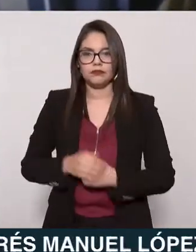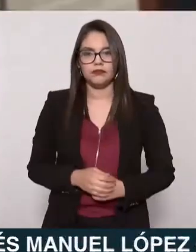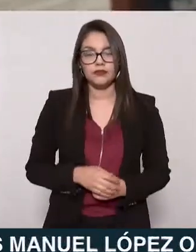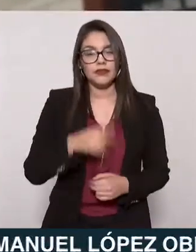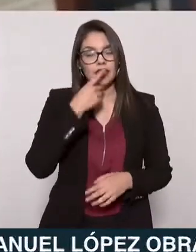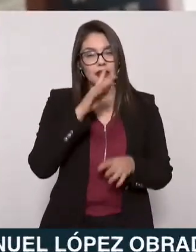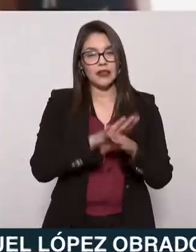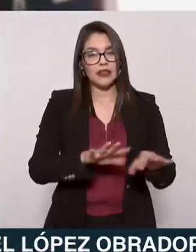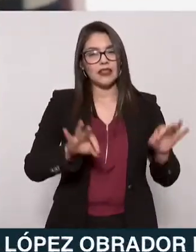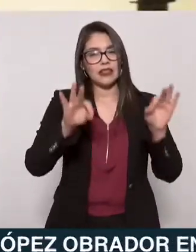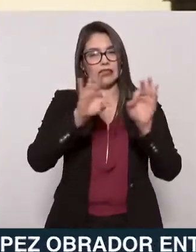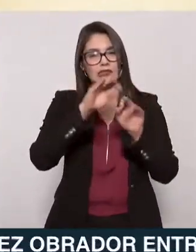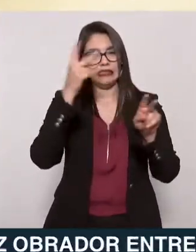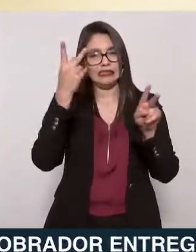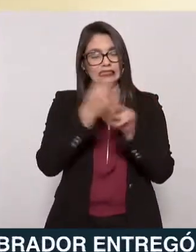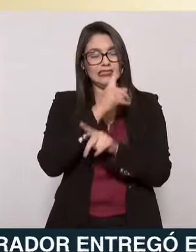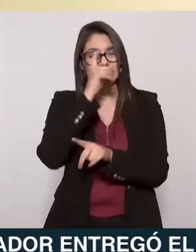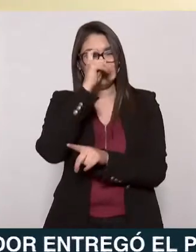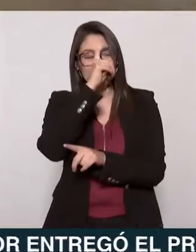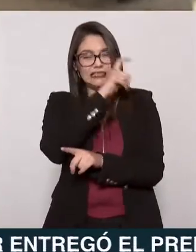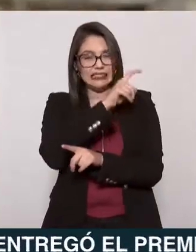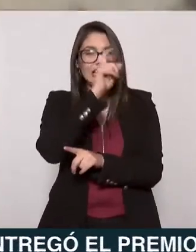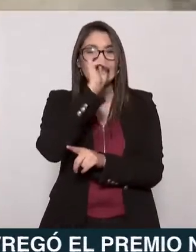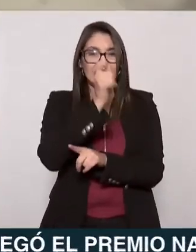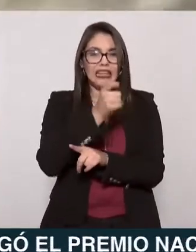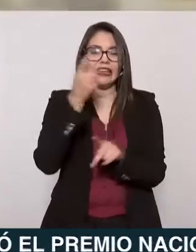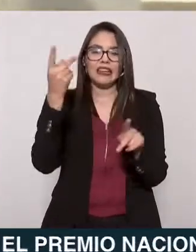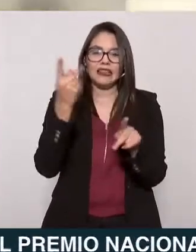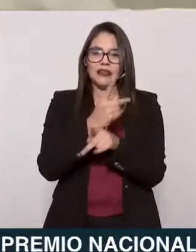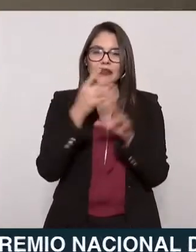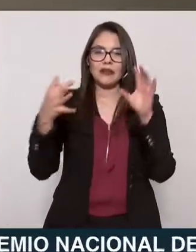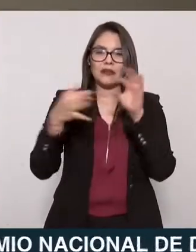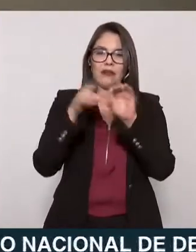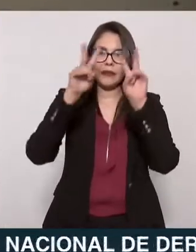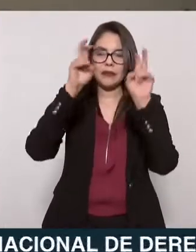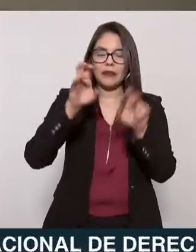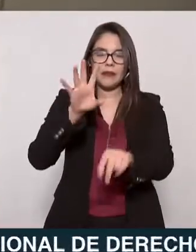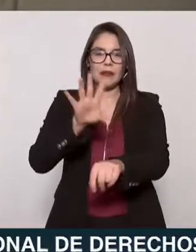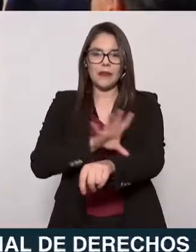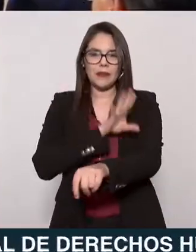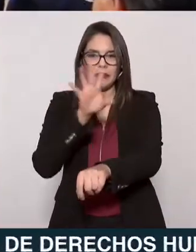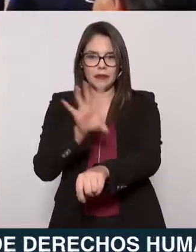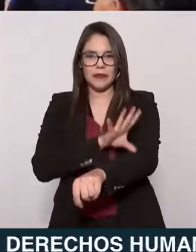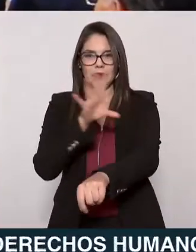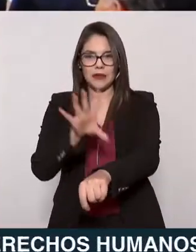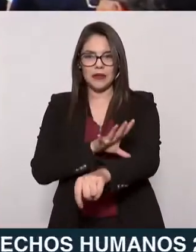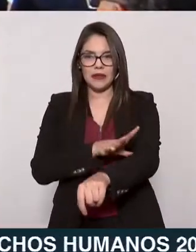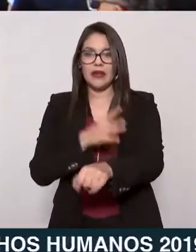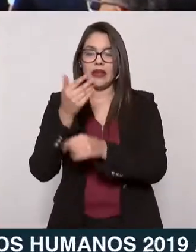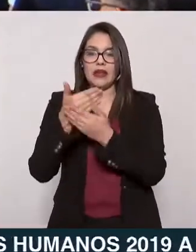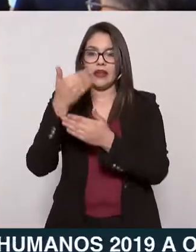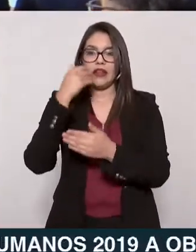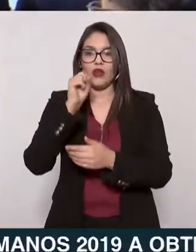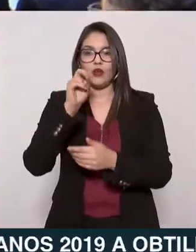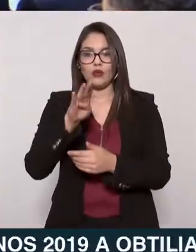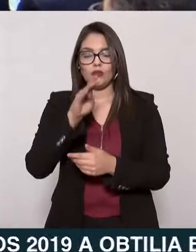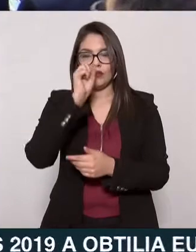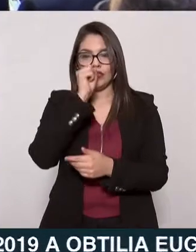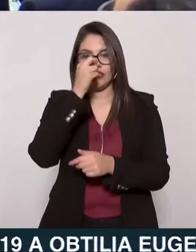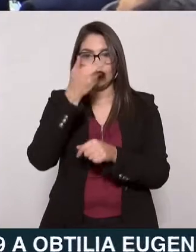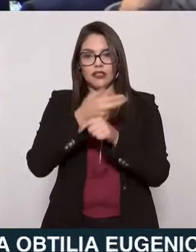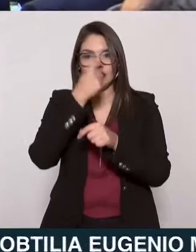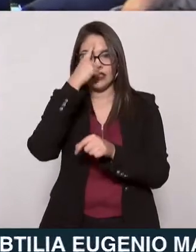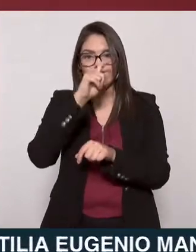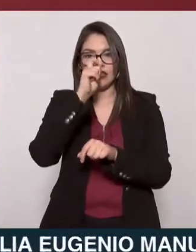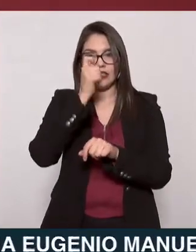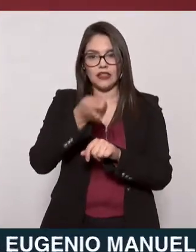que atravesó el tratado comercial fue el relacionado con el tema energético, mientras que el subsecretario para América del Norte,